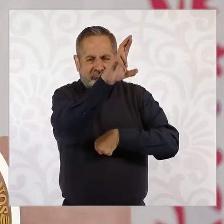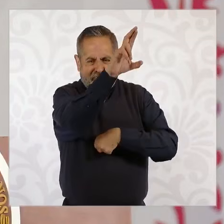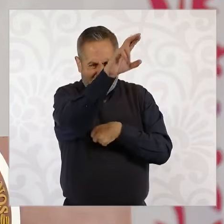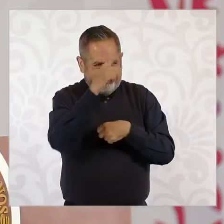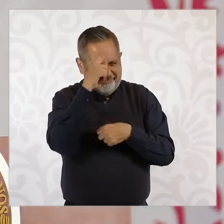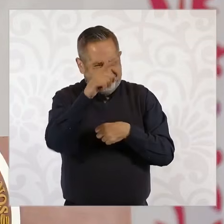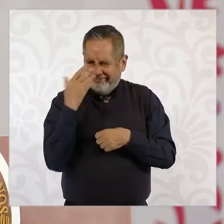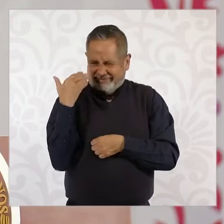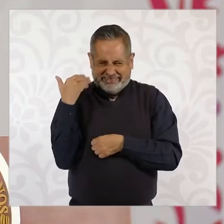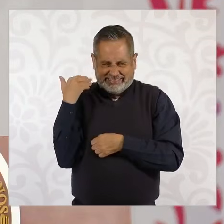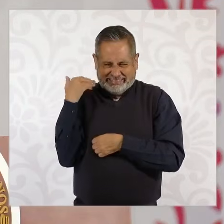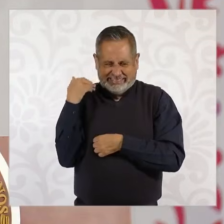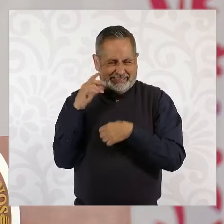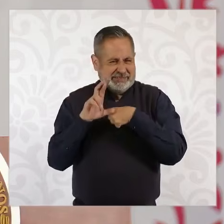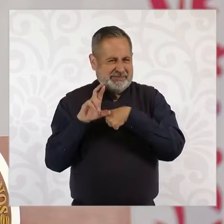el último,